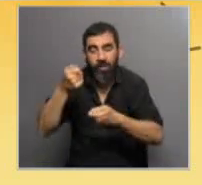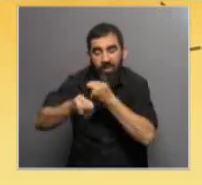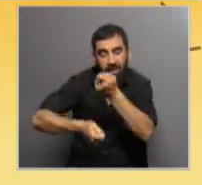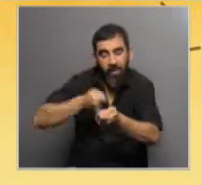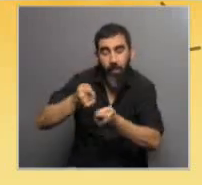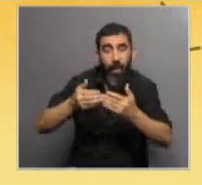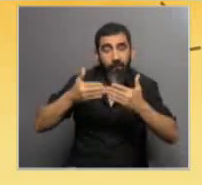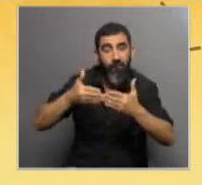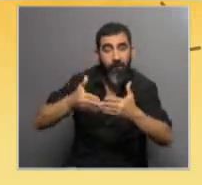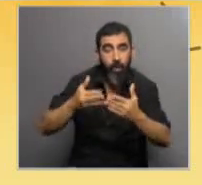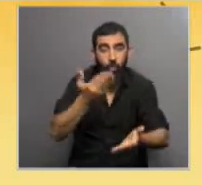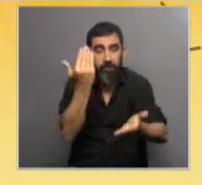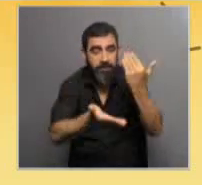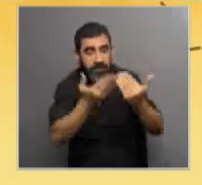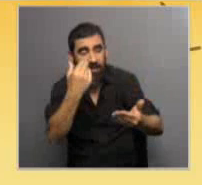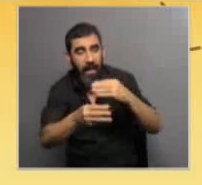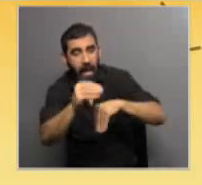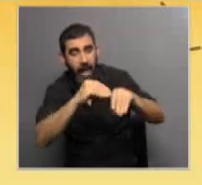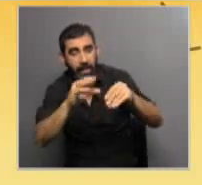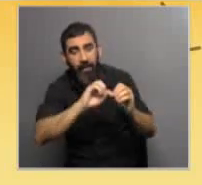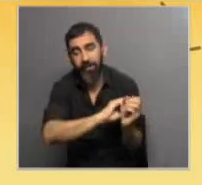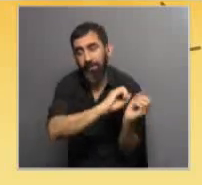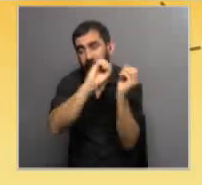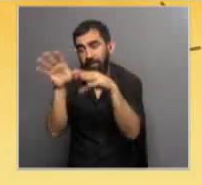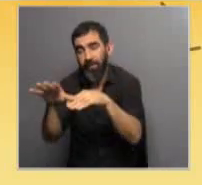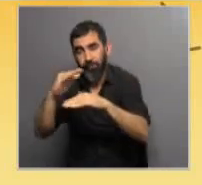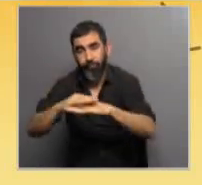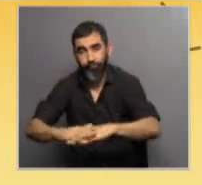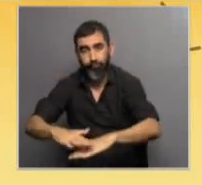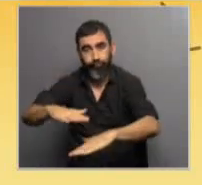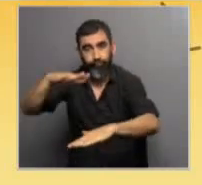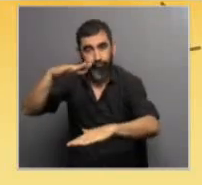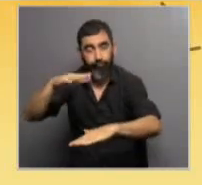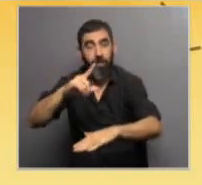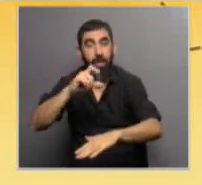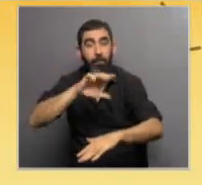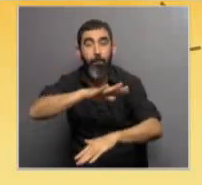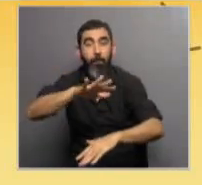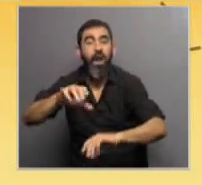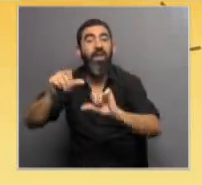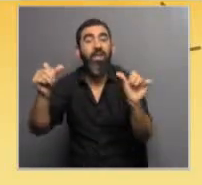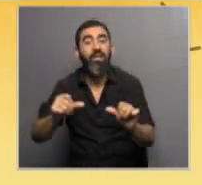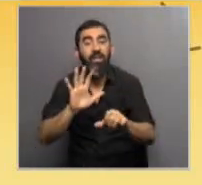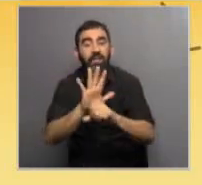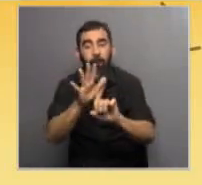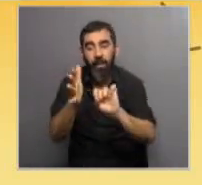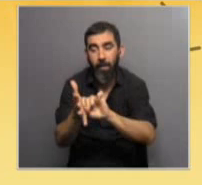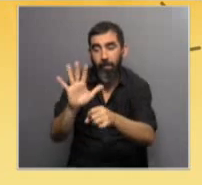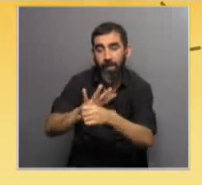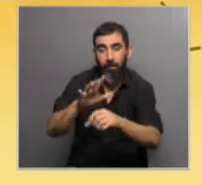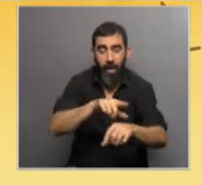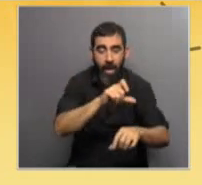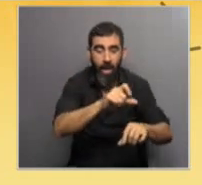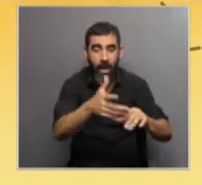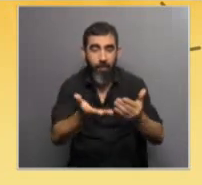barco iba a acabar en las inmediaciones y las tiraban para rellenar bueno el mar lo primero que va a hacer es tapar los agujeros que es